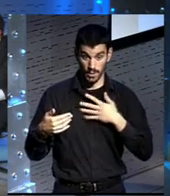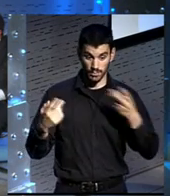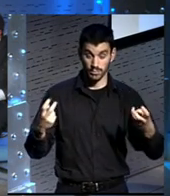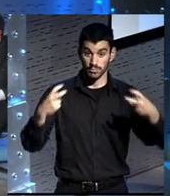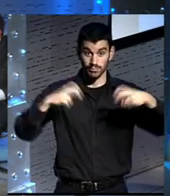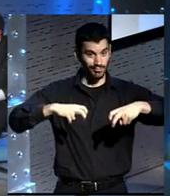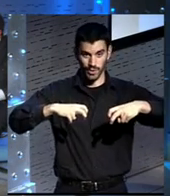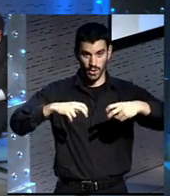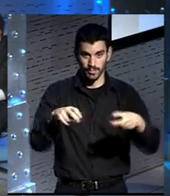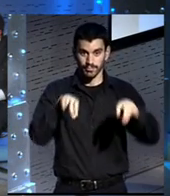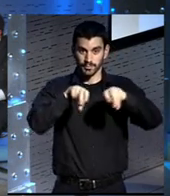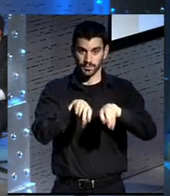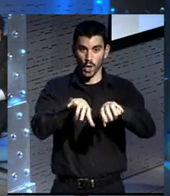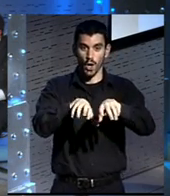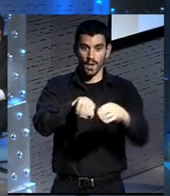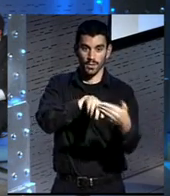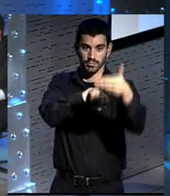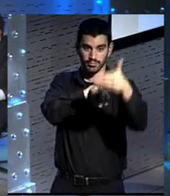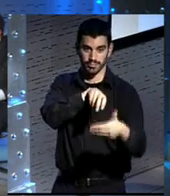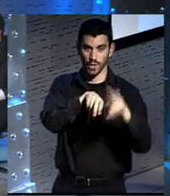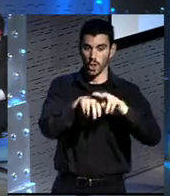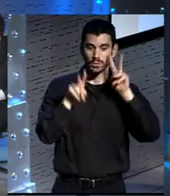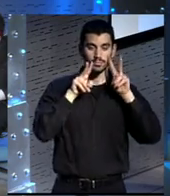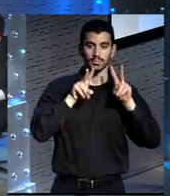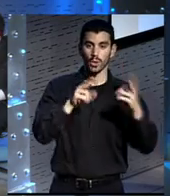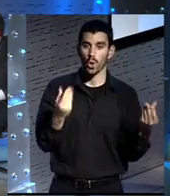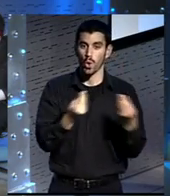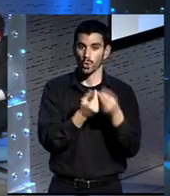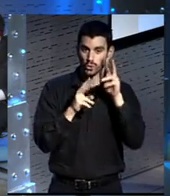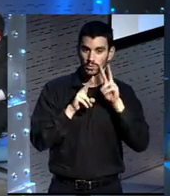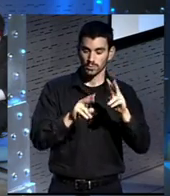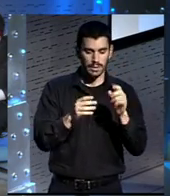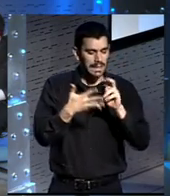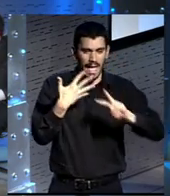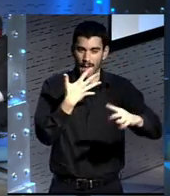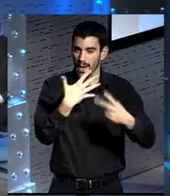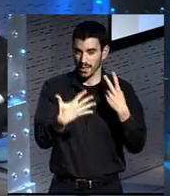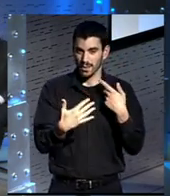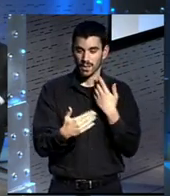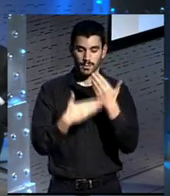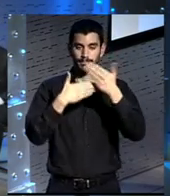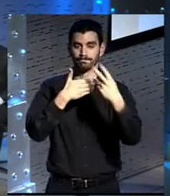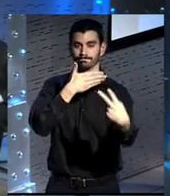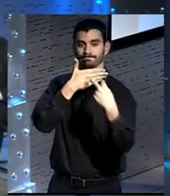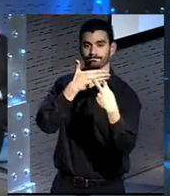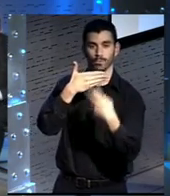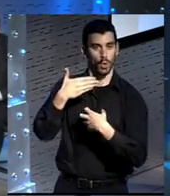La información es la misma, es esa transparencia, esa accesibilidad que decíamos antes, ¿no? ¿Vuestra experiencia?